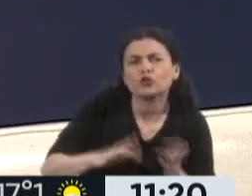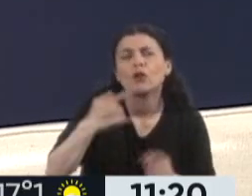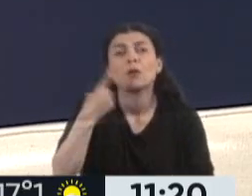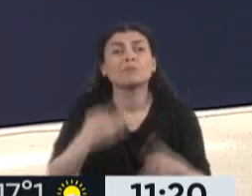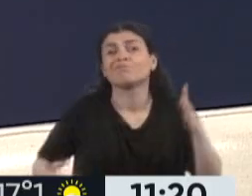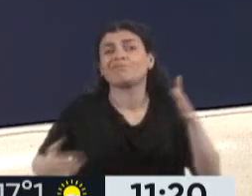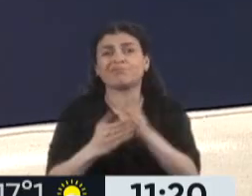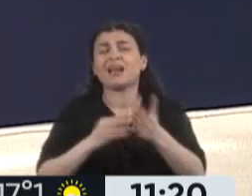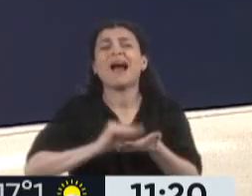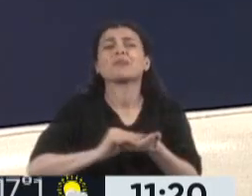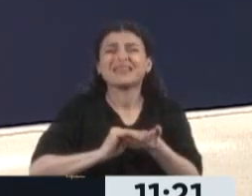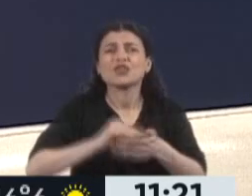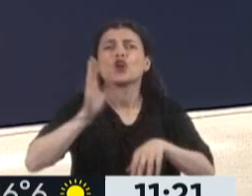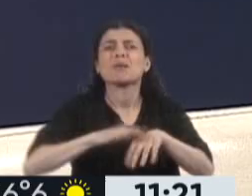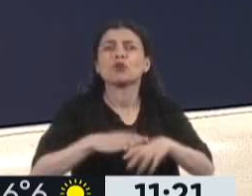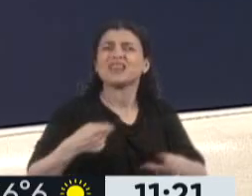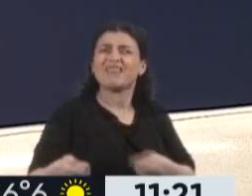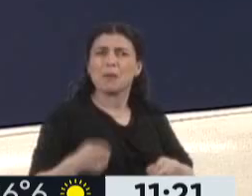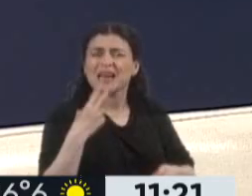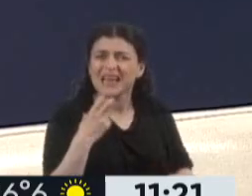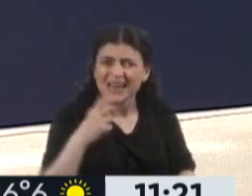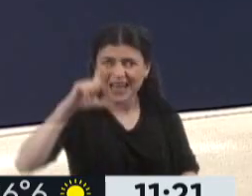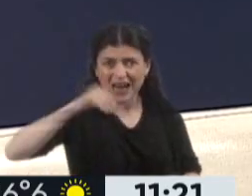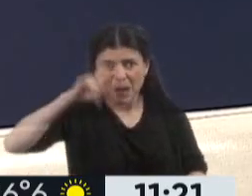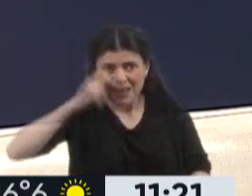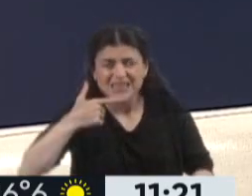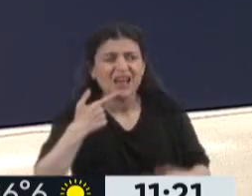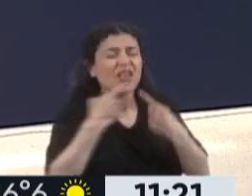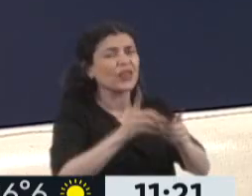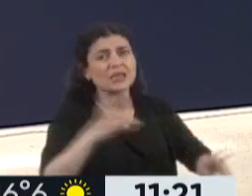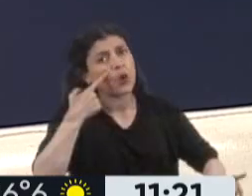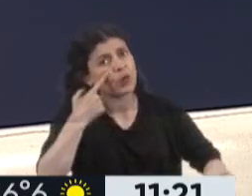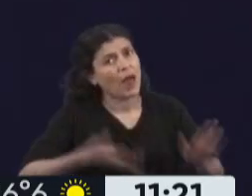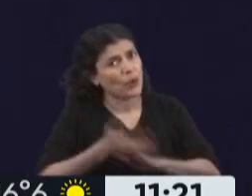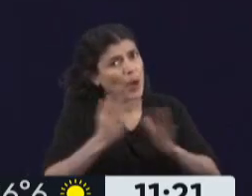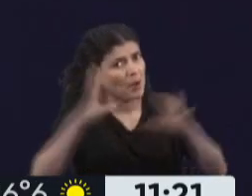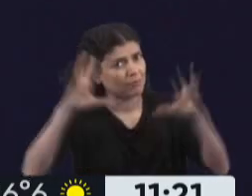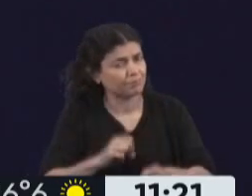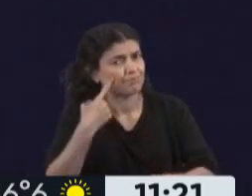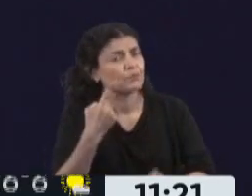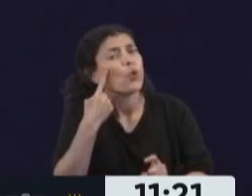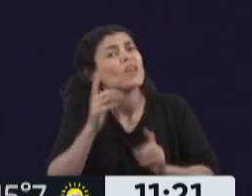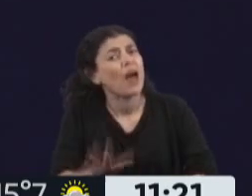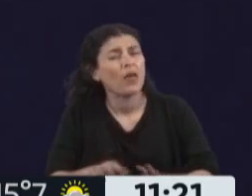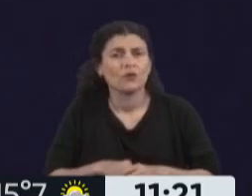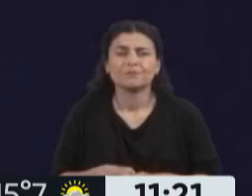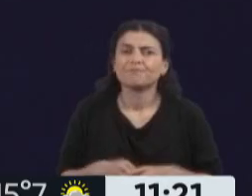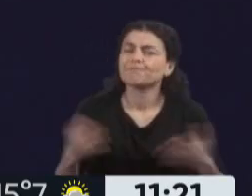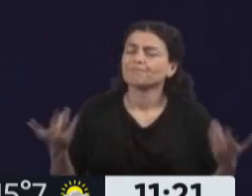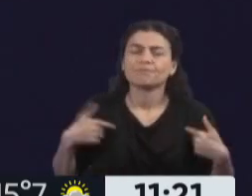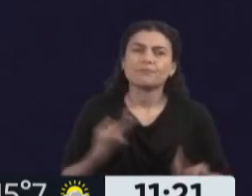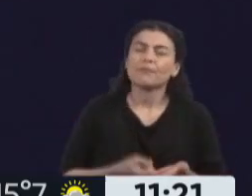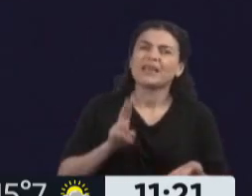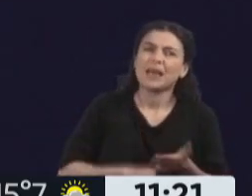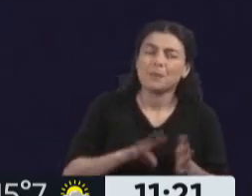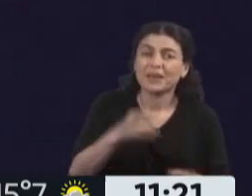administradora mayorista ve una situación como la que está detallando, ¿no? Claro, por eso, pero le repito, eso no